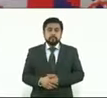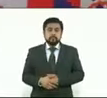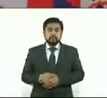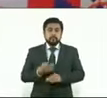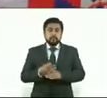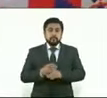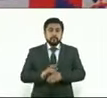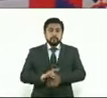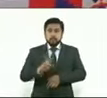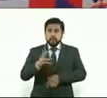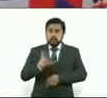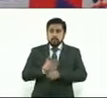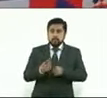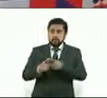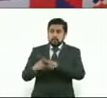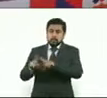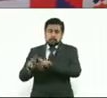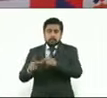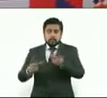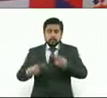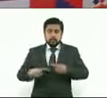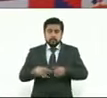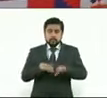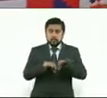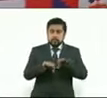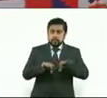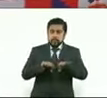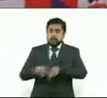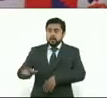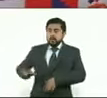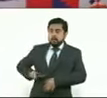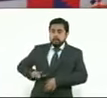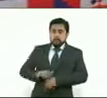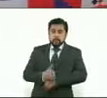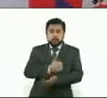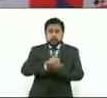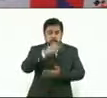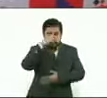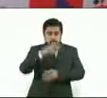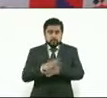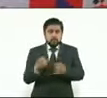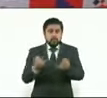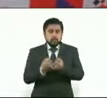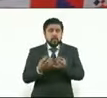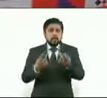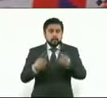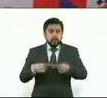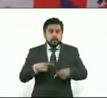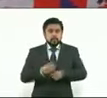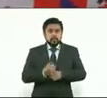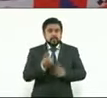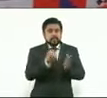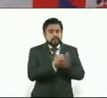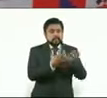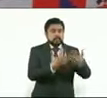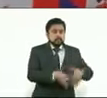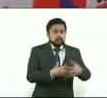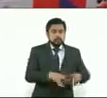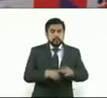recibimos a los integrantes del Gobierno de la Ciudad de México, invitados especiales, y a nuestros patrocinadores que nos acompañan el día de